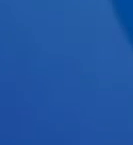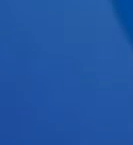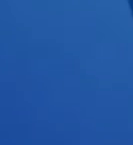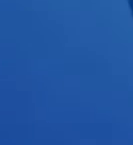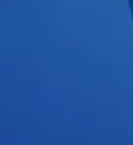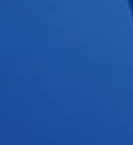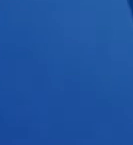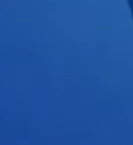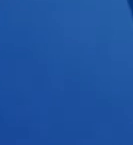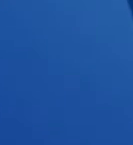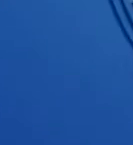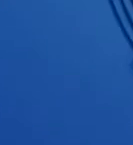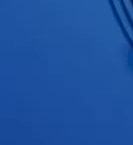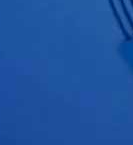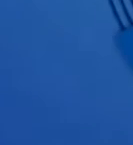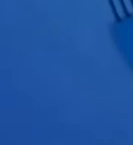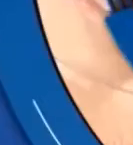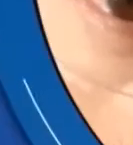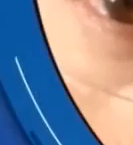¿Quién es ahorita?